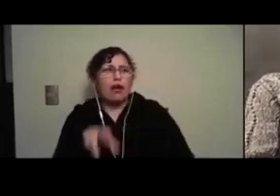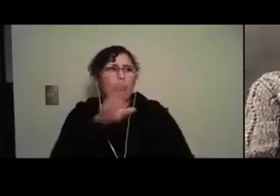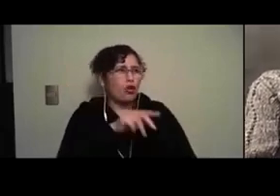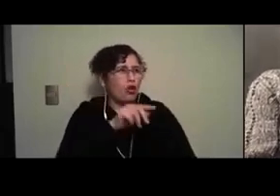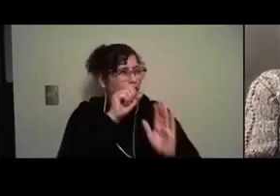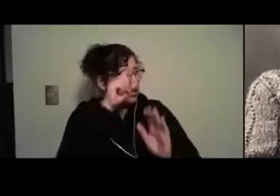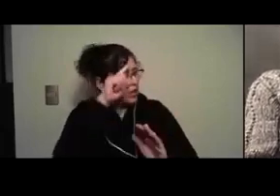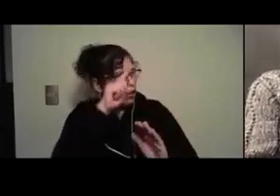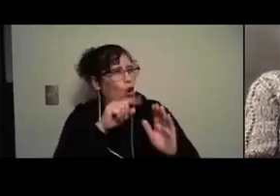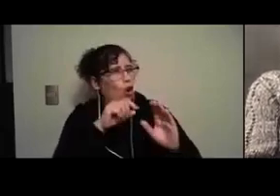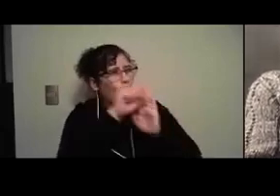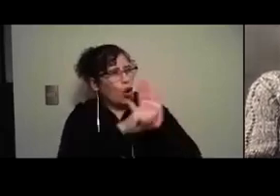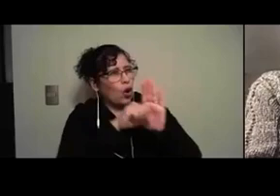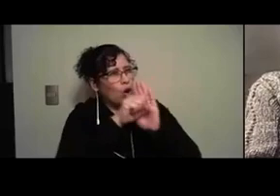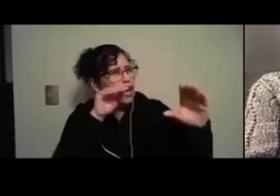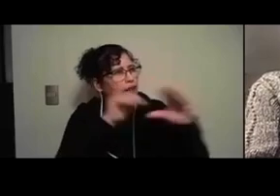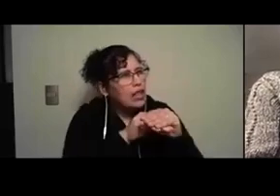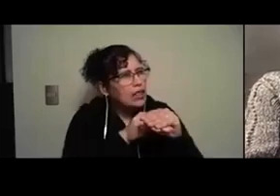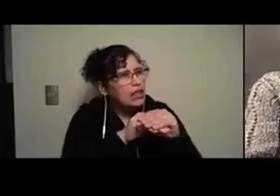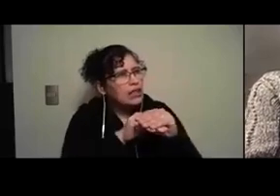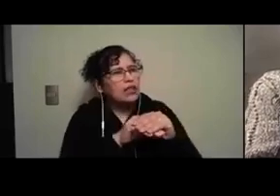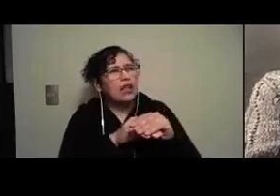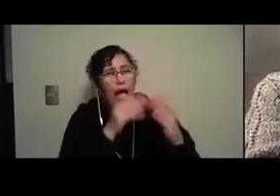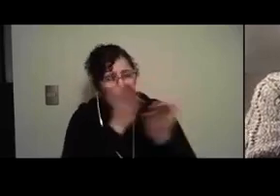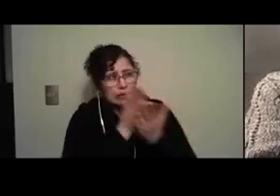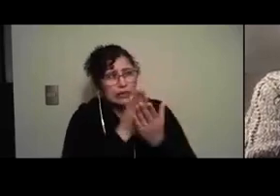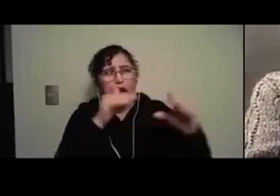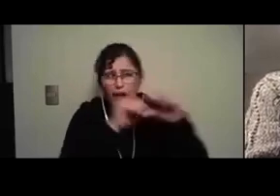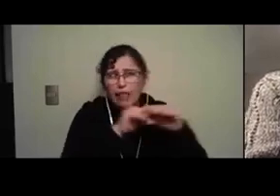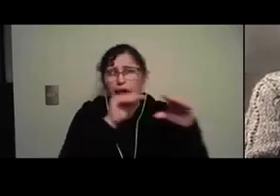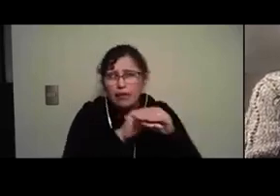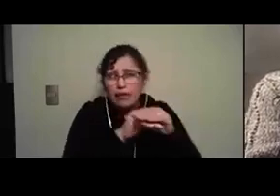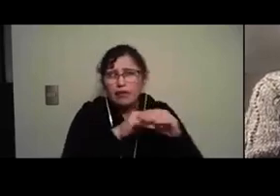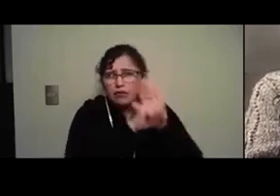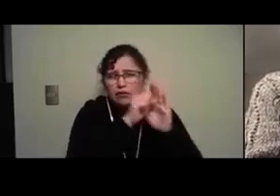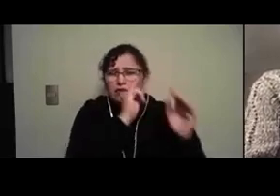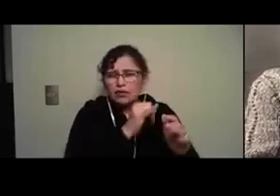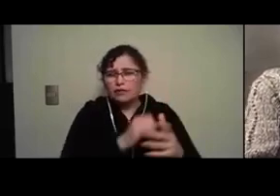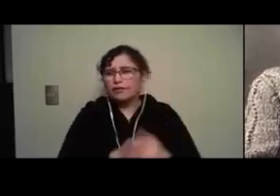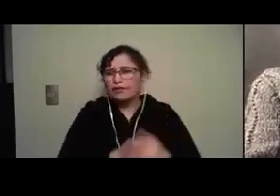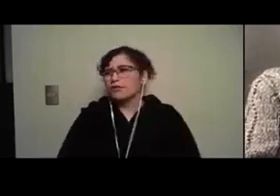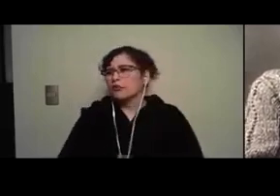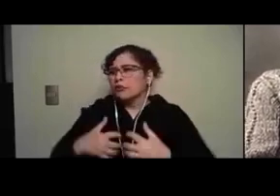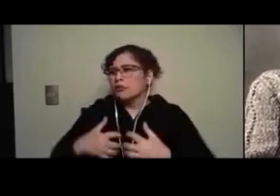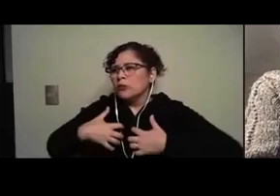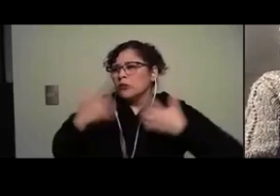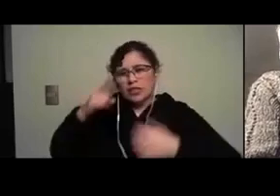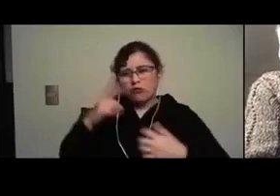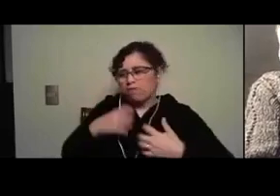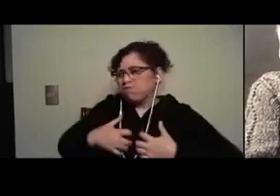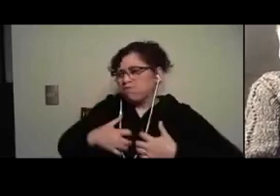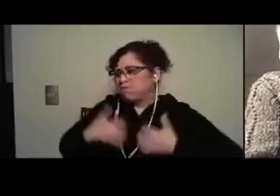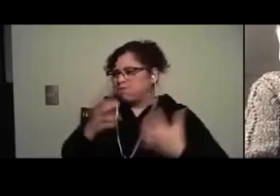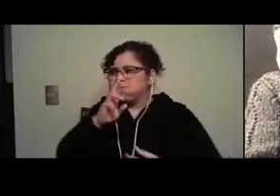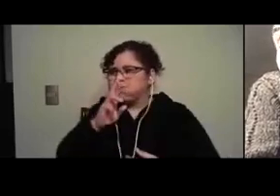sí lo voy a recordar, ¿ya? Sí lo voy a recordar, sí voy a llorar por eso, sí me voy a sentir mal, ¿ya? Y sí voy a tender a quedarme mucho